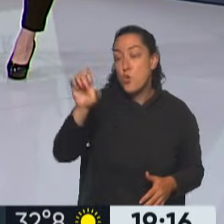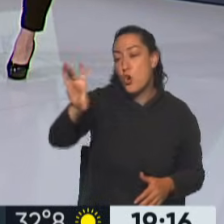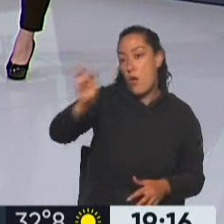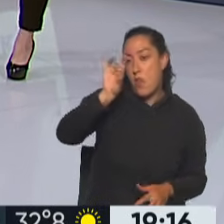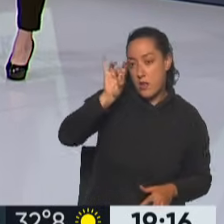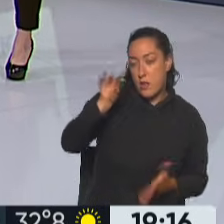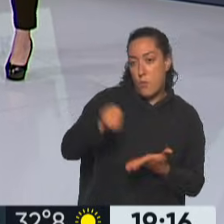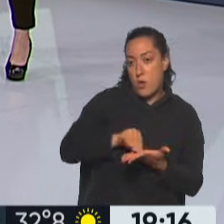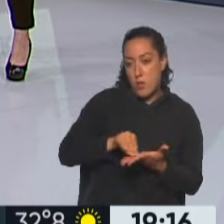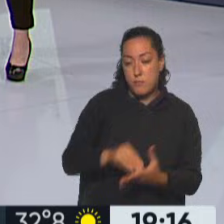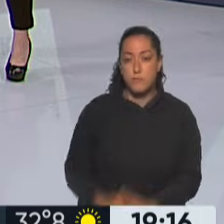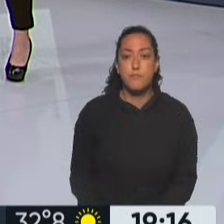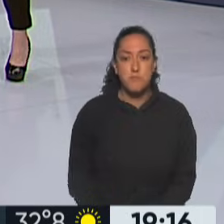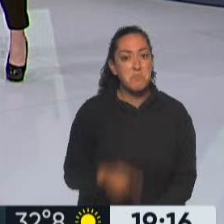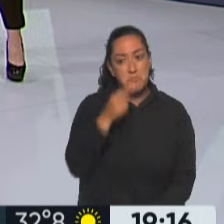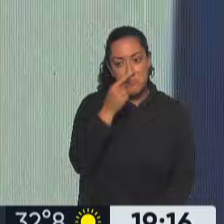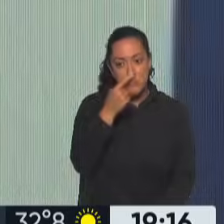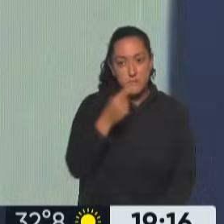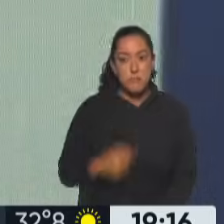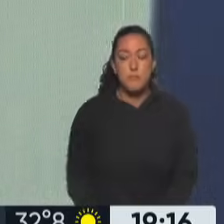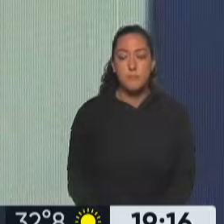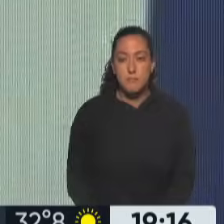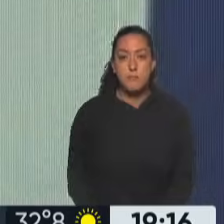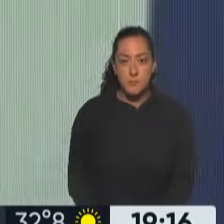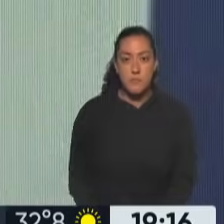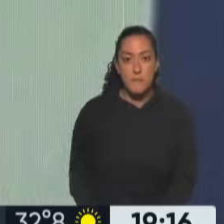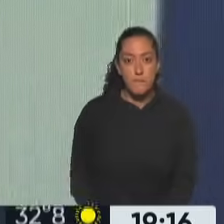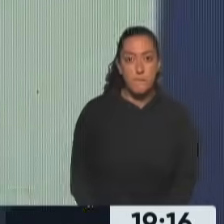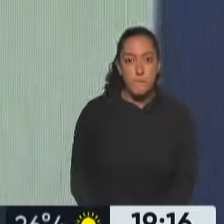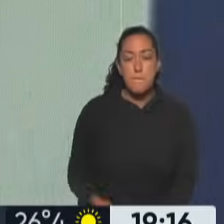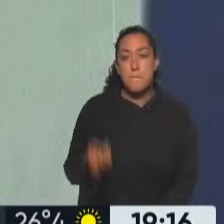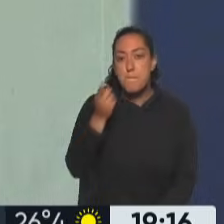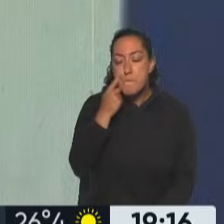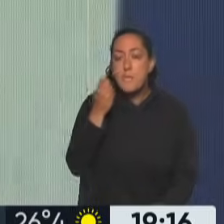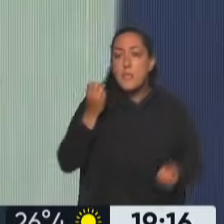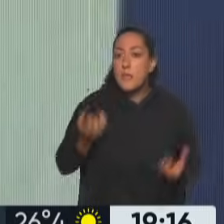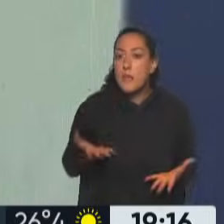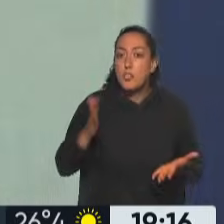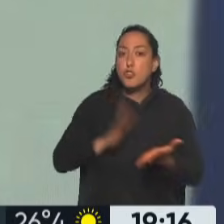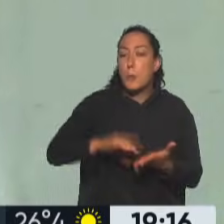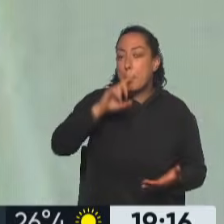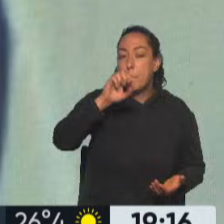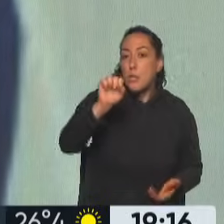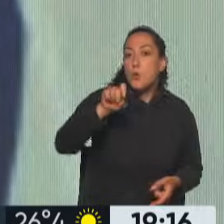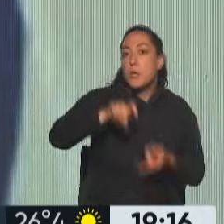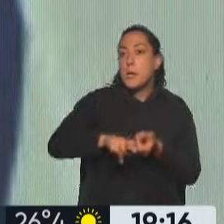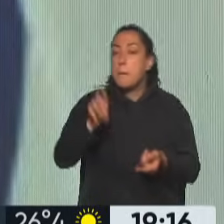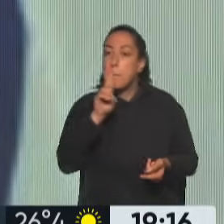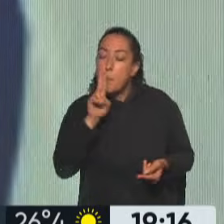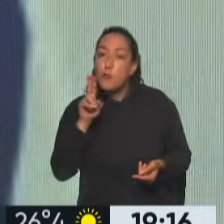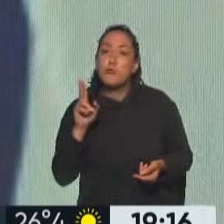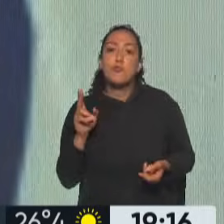es. Bueno, interesante. Vamos a contarles entonces qué pasó en el día de hoy con Maduro y con su esposa, qué es lo que